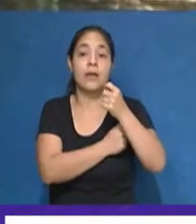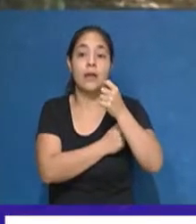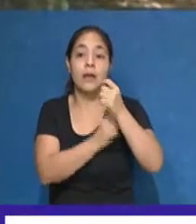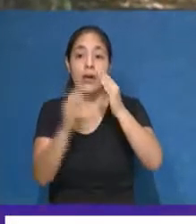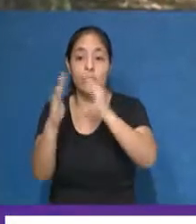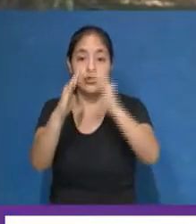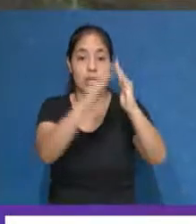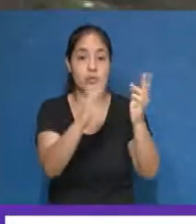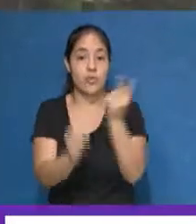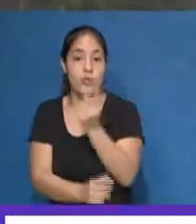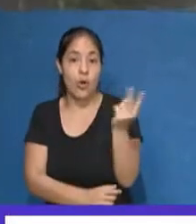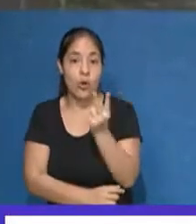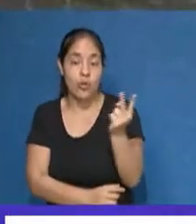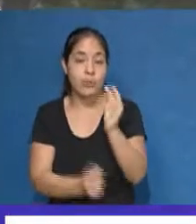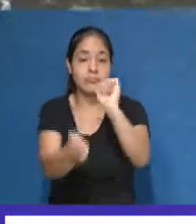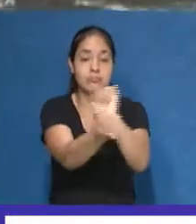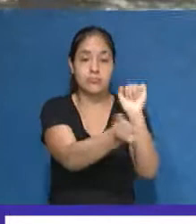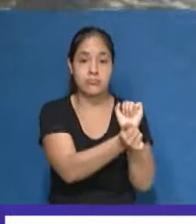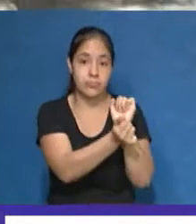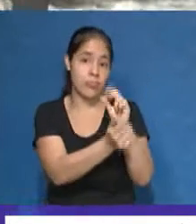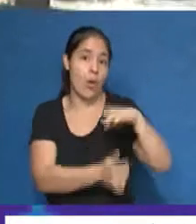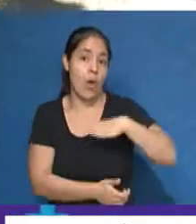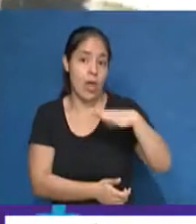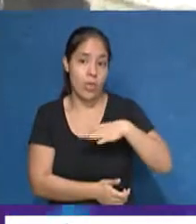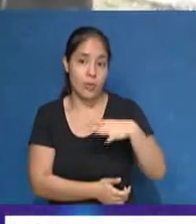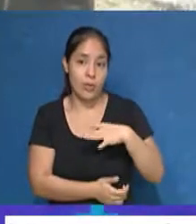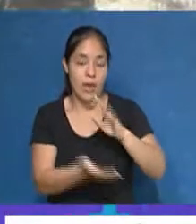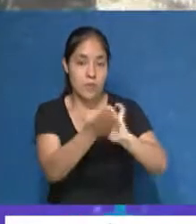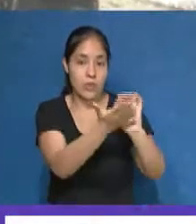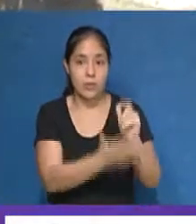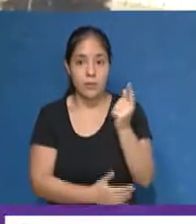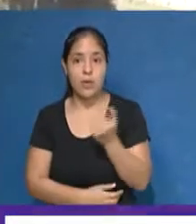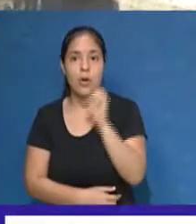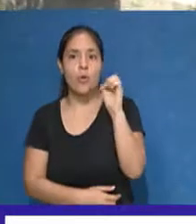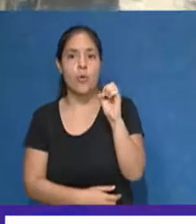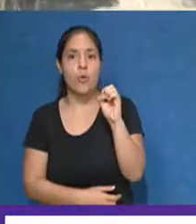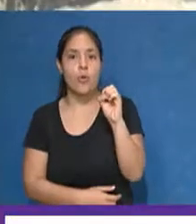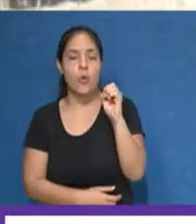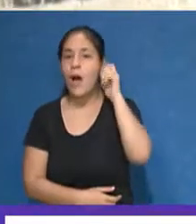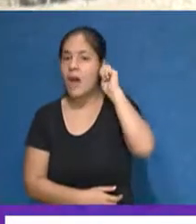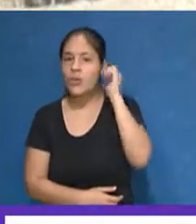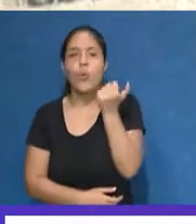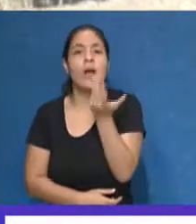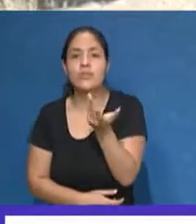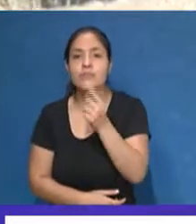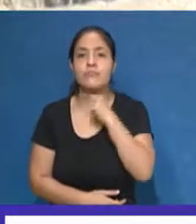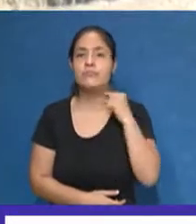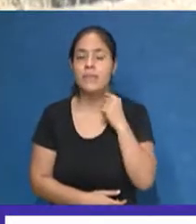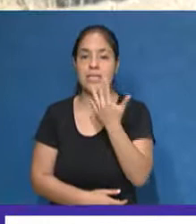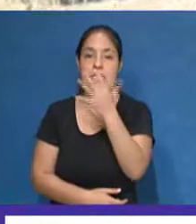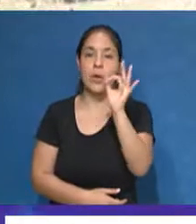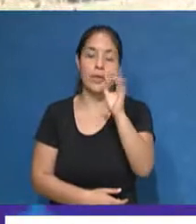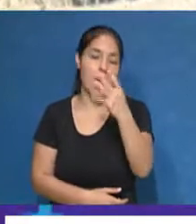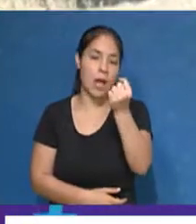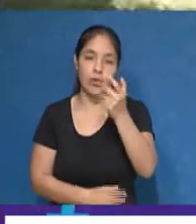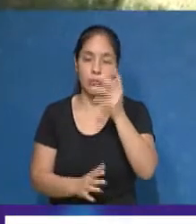ambos imputados. ¿Qué edad tienen los sacerdotes? Son arriba de 50 años. ¿Y se le ha negado esa